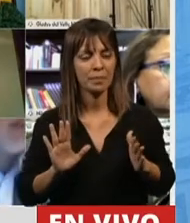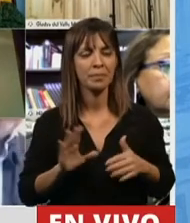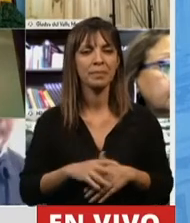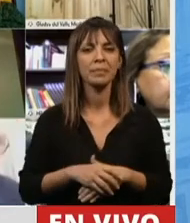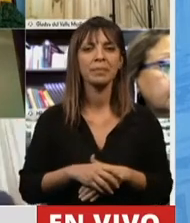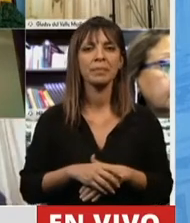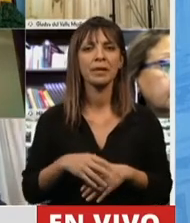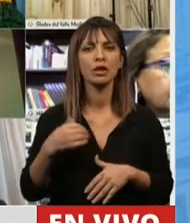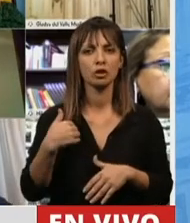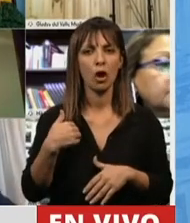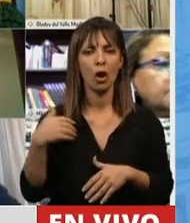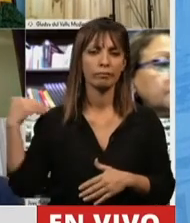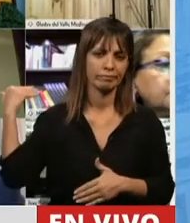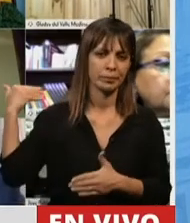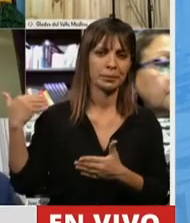perteneciendo y viniendo